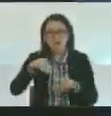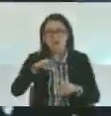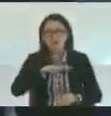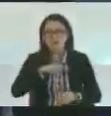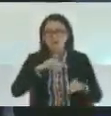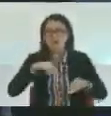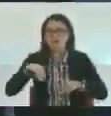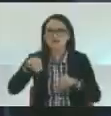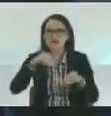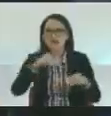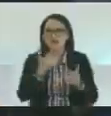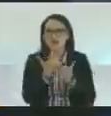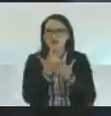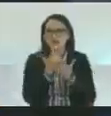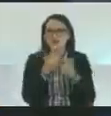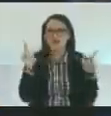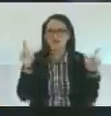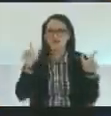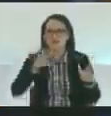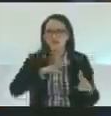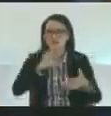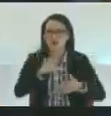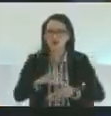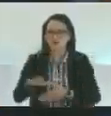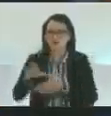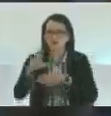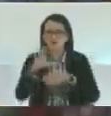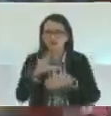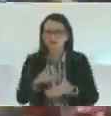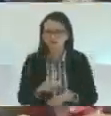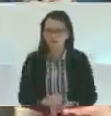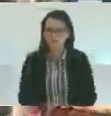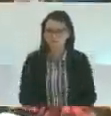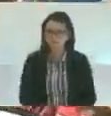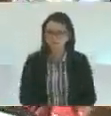tierra de los libertadores de América.